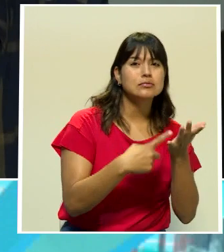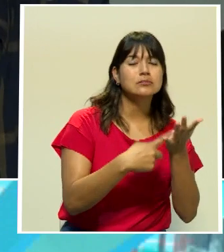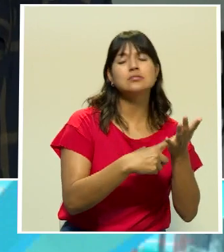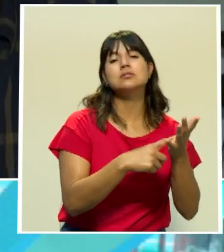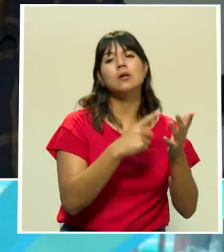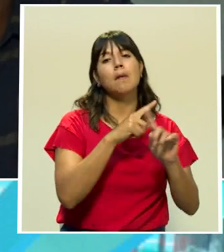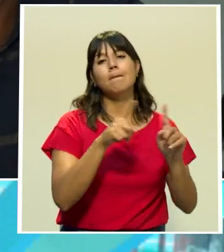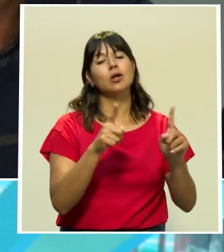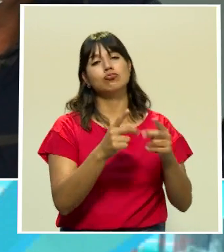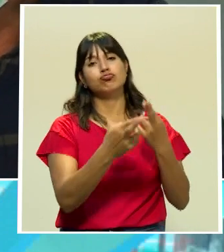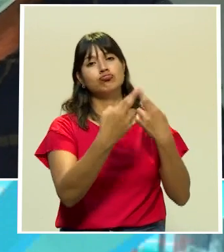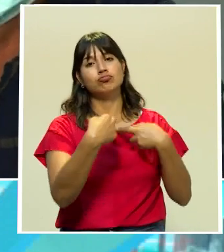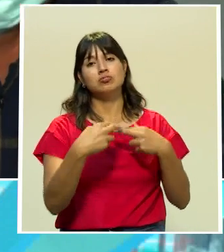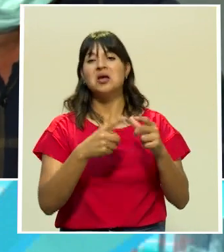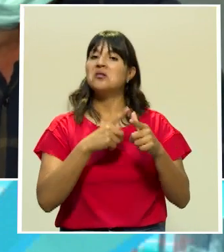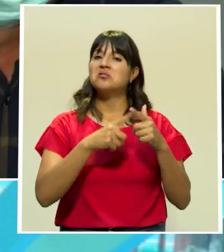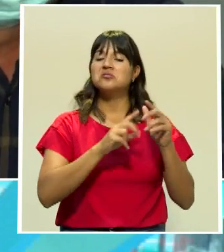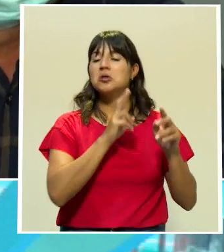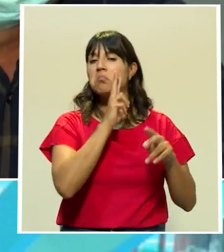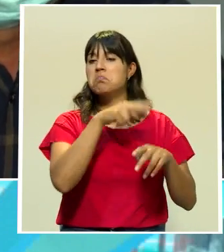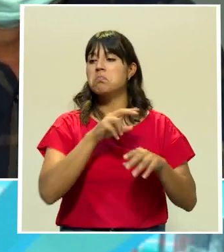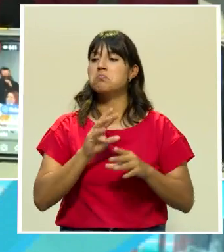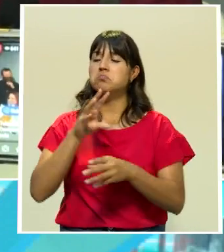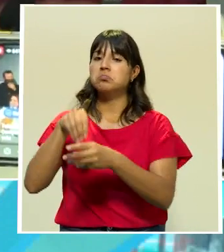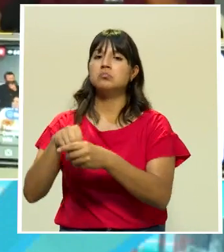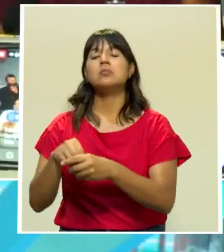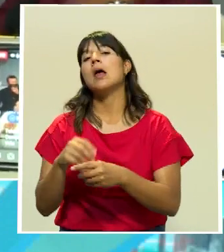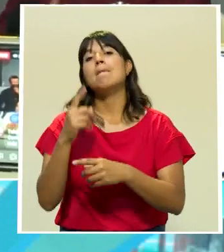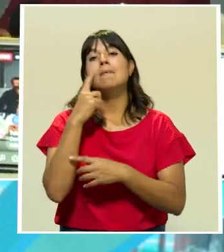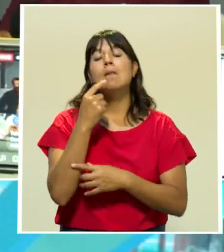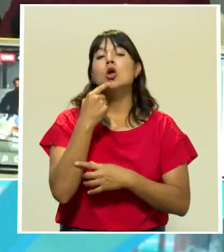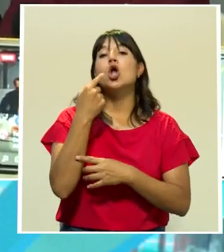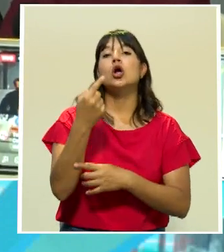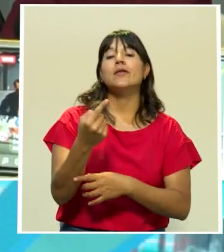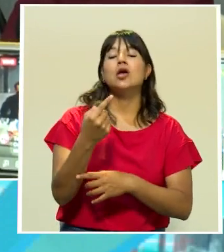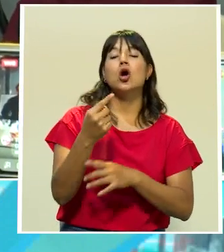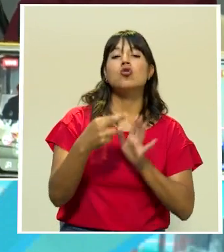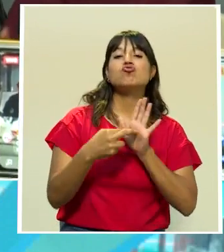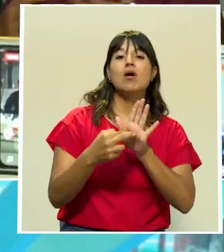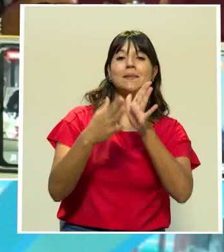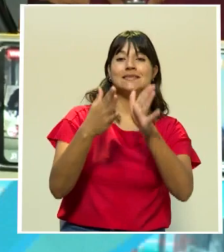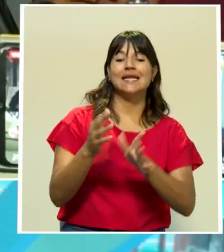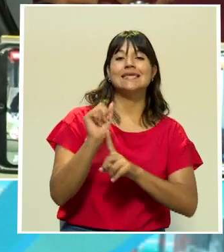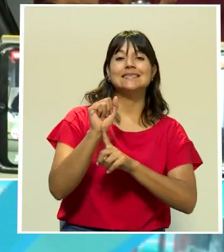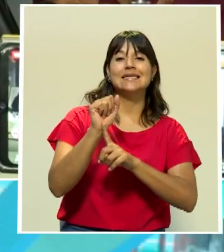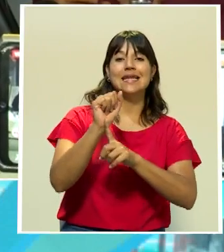esa molestia. Veamos lo que nos dijo el representante del Sindicato de la Defensa Pública.